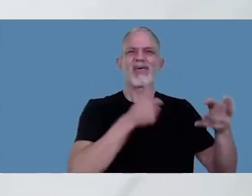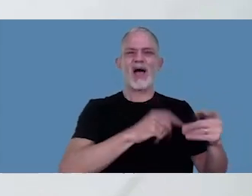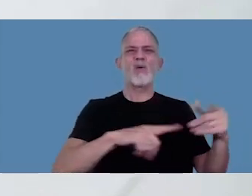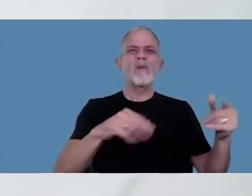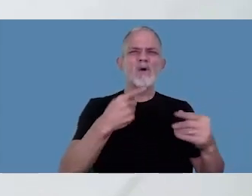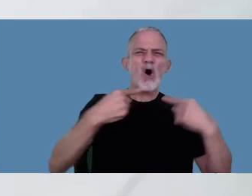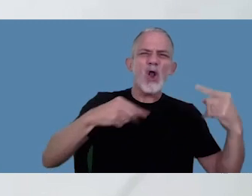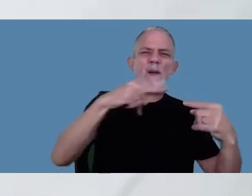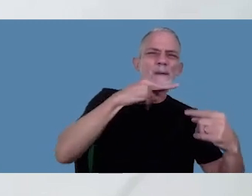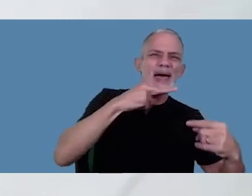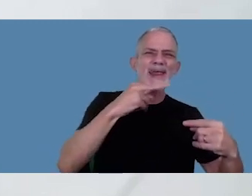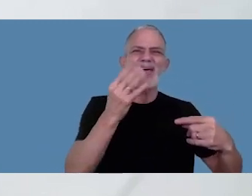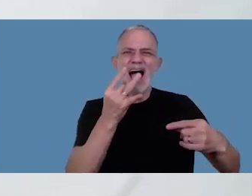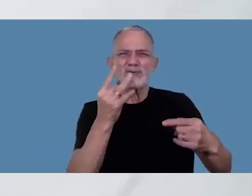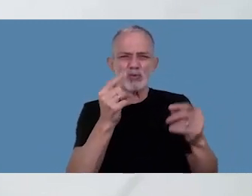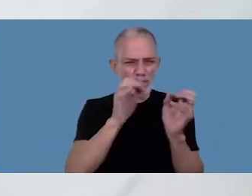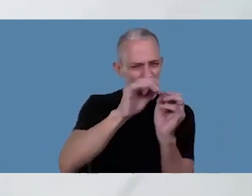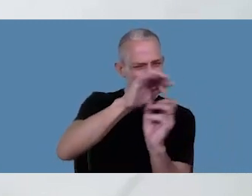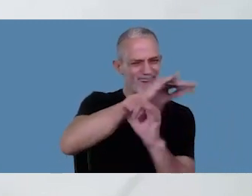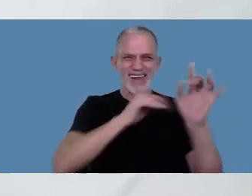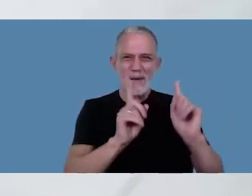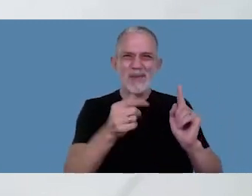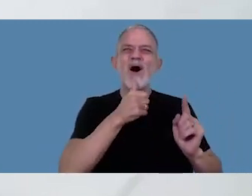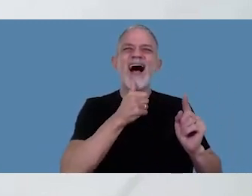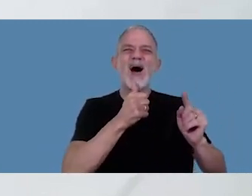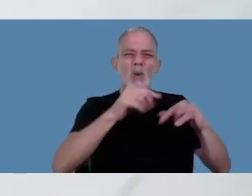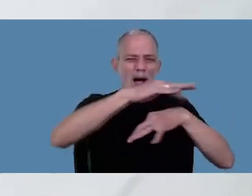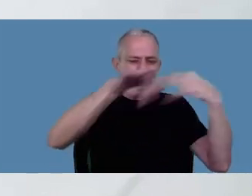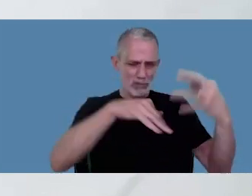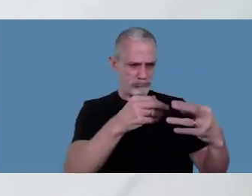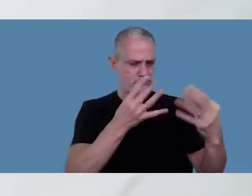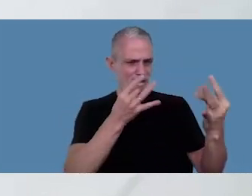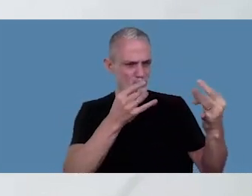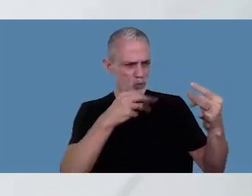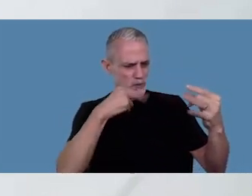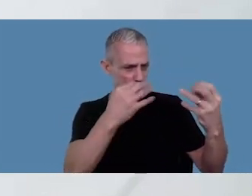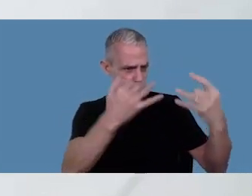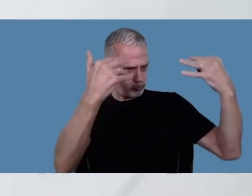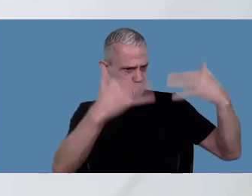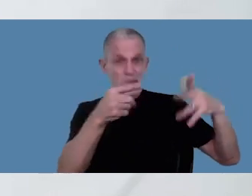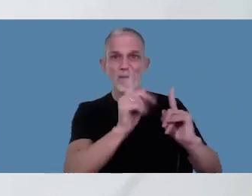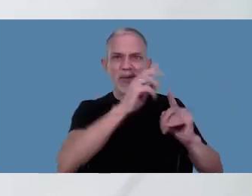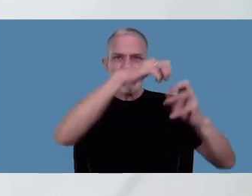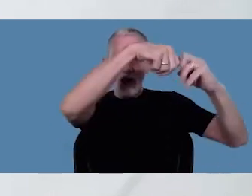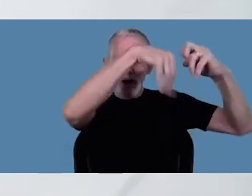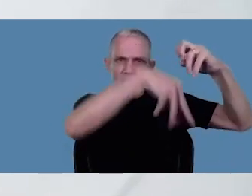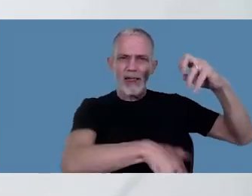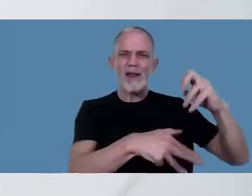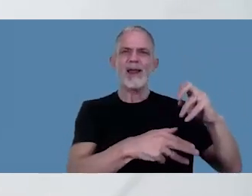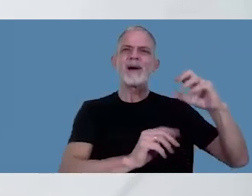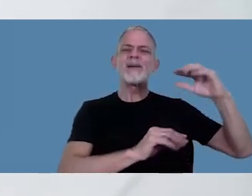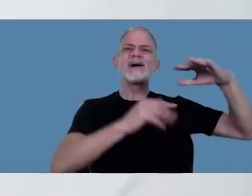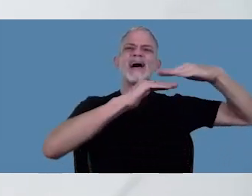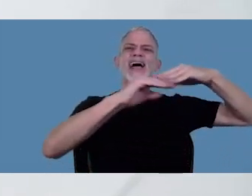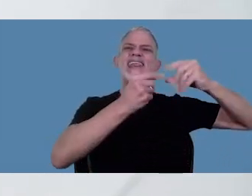y azules esos líquidos que pierden, sino que contaminan las napas